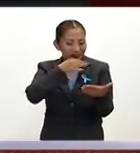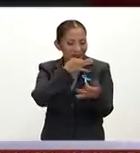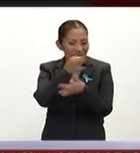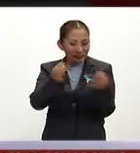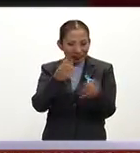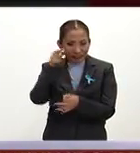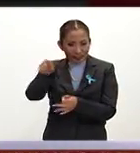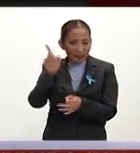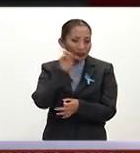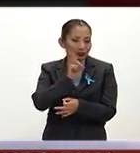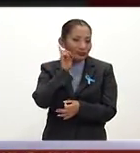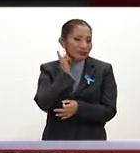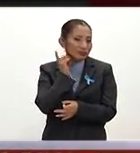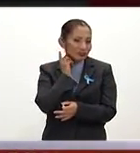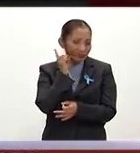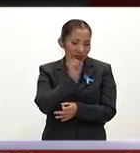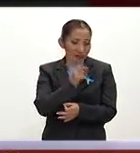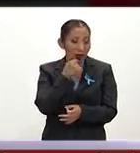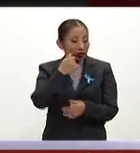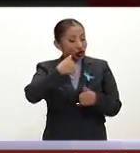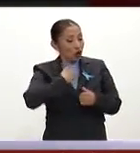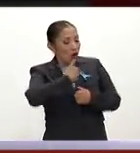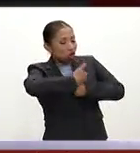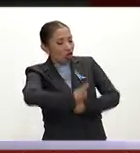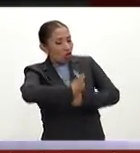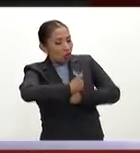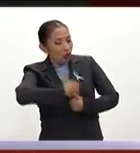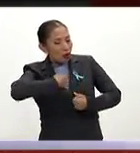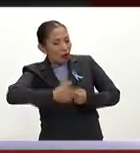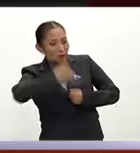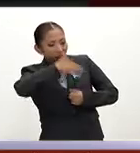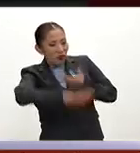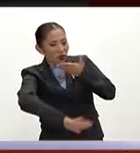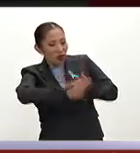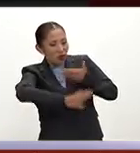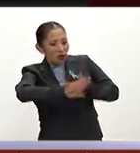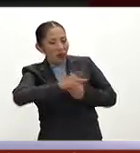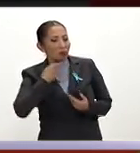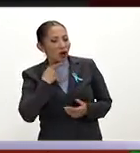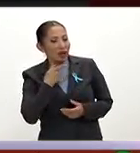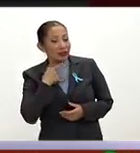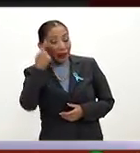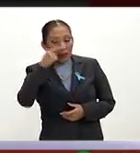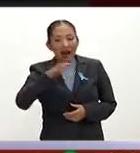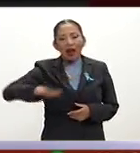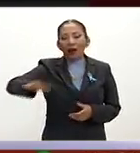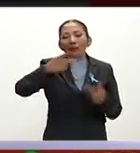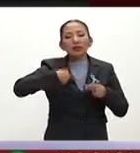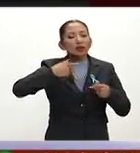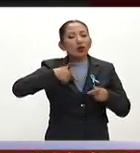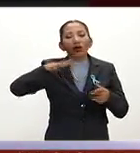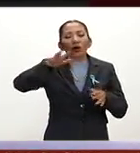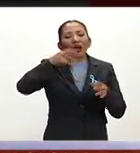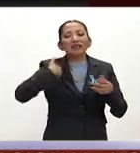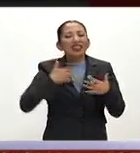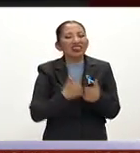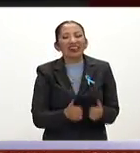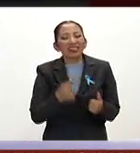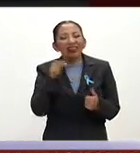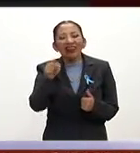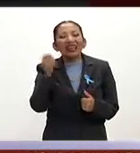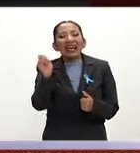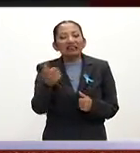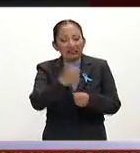declaraciones de una diputada que decía, he sido víctima de violencia política. Para nuestro auditorio, magistrada, ¿qué significa